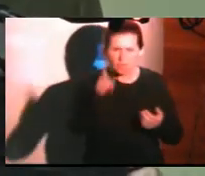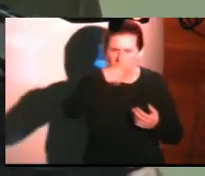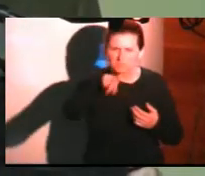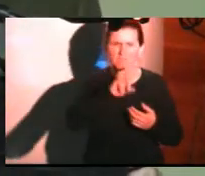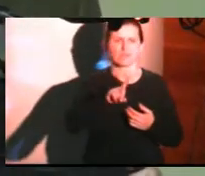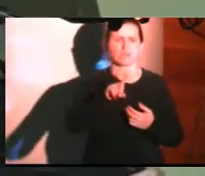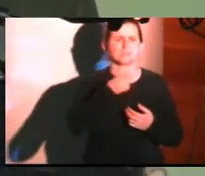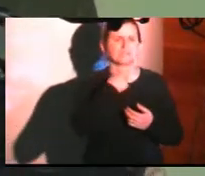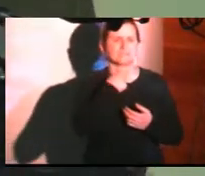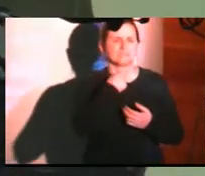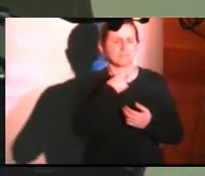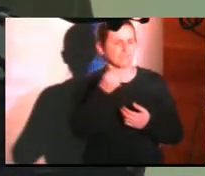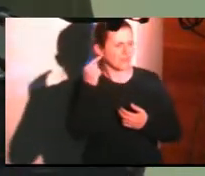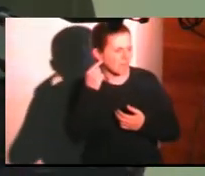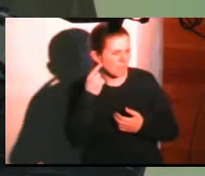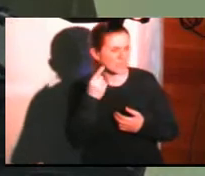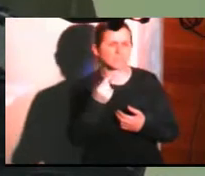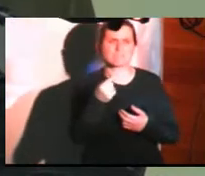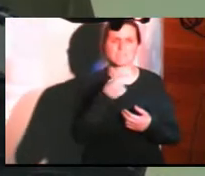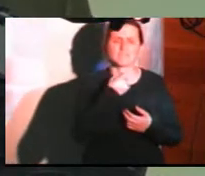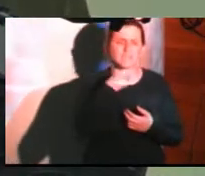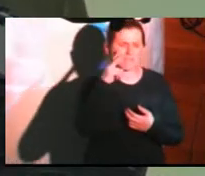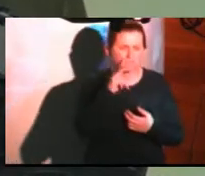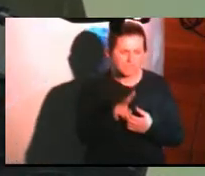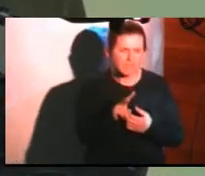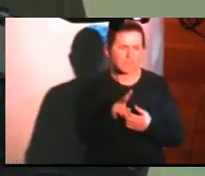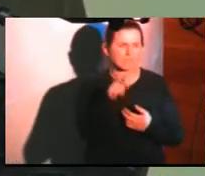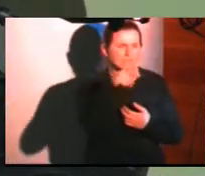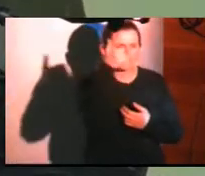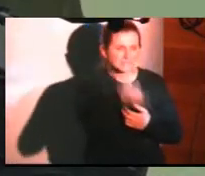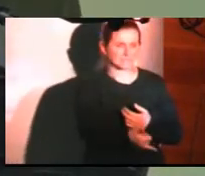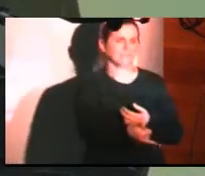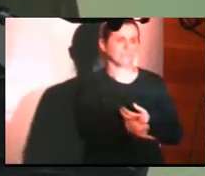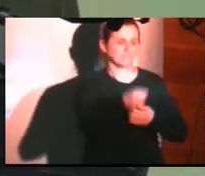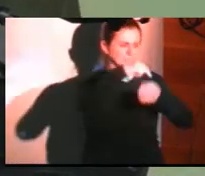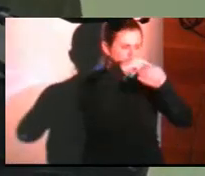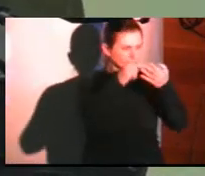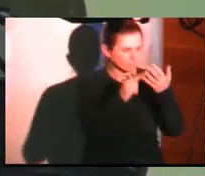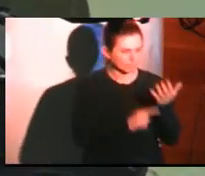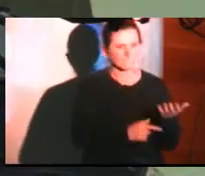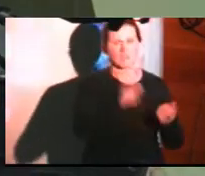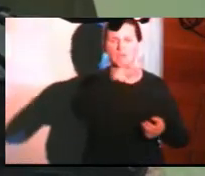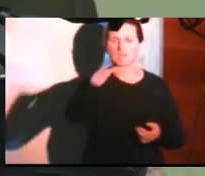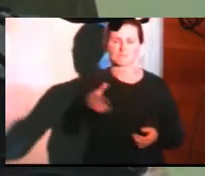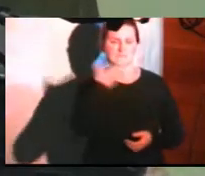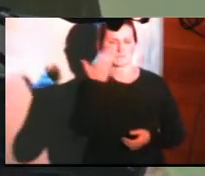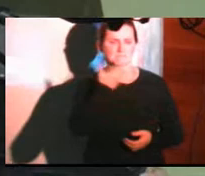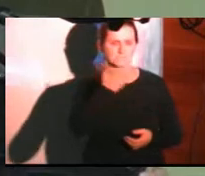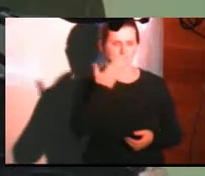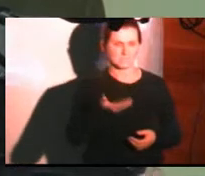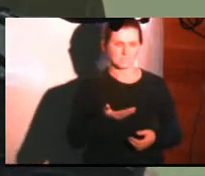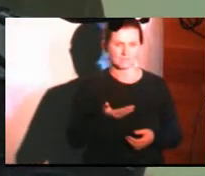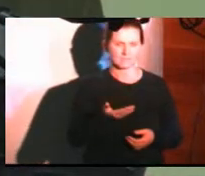que el resultado de esta reunión sea de alta calidad. Para nosotros, con toda seguridad, lo va a ser. Y desde ya le